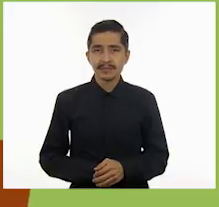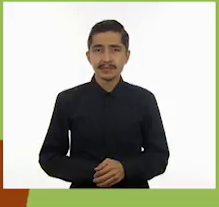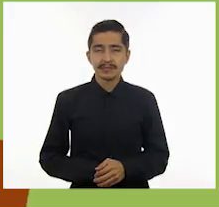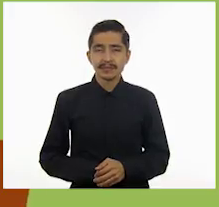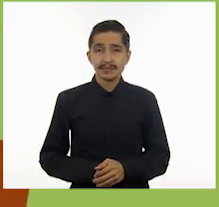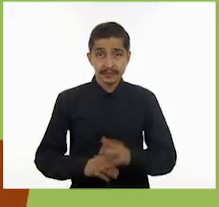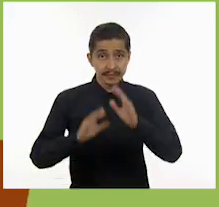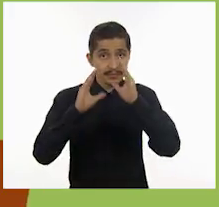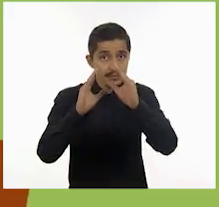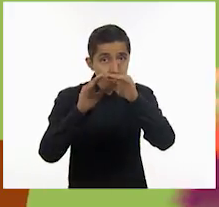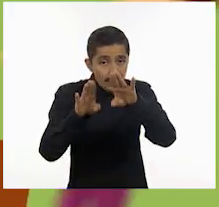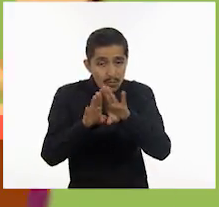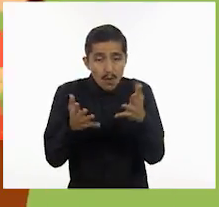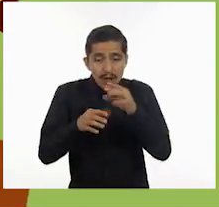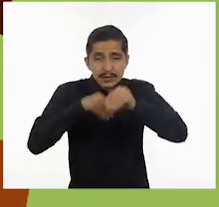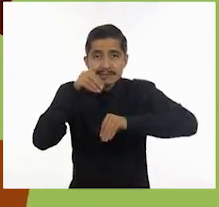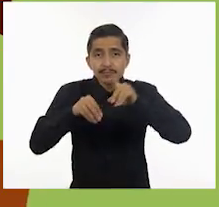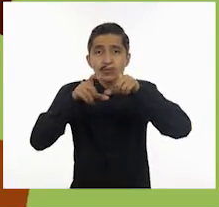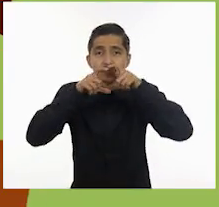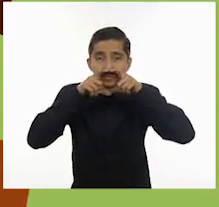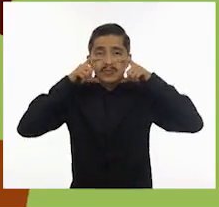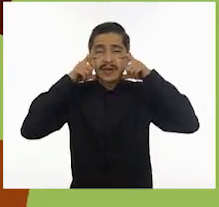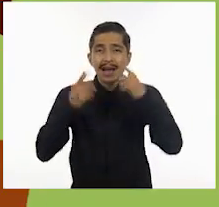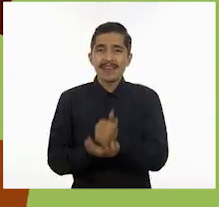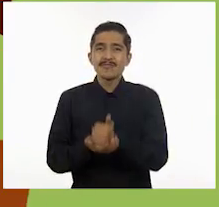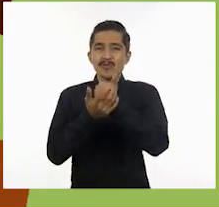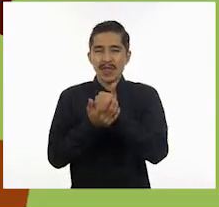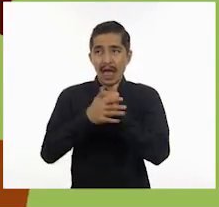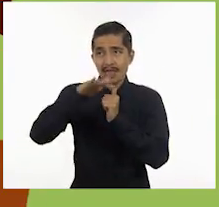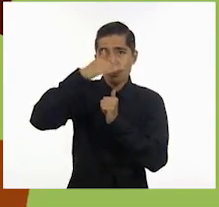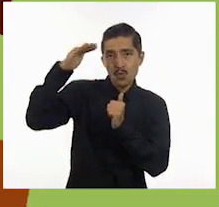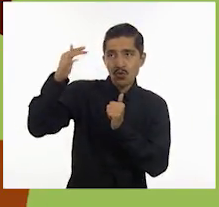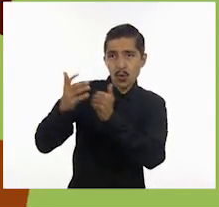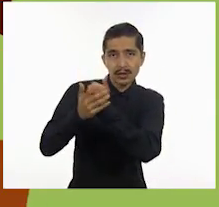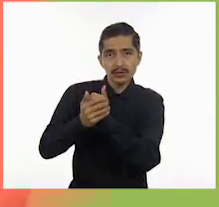Te enseñaremos cómo armar un cubrebocas con ayuda de un adulto.